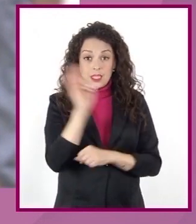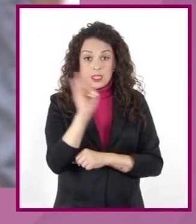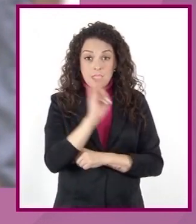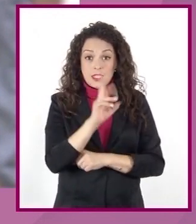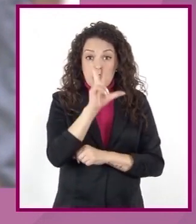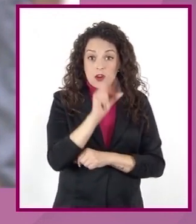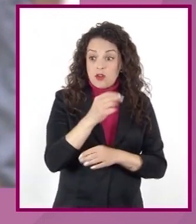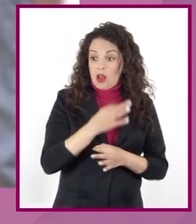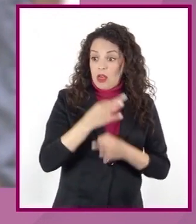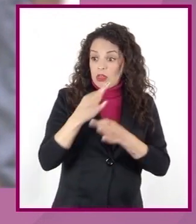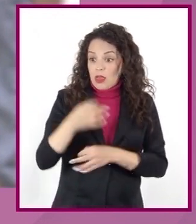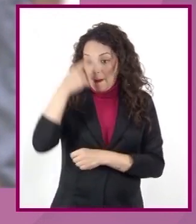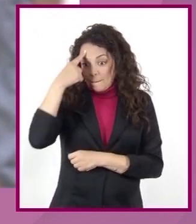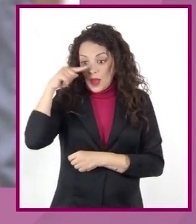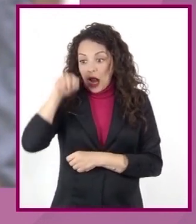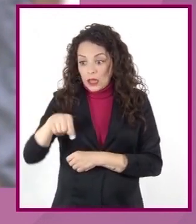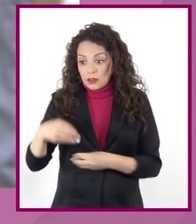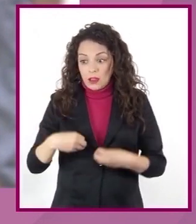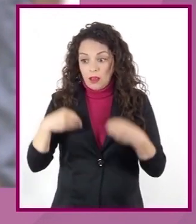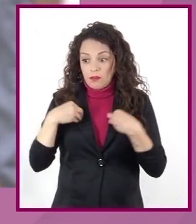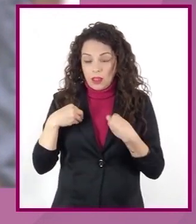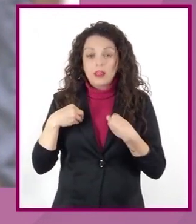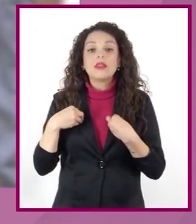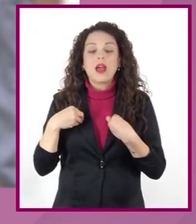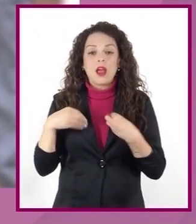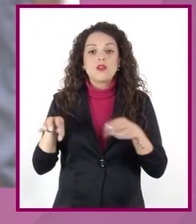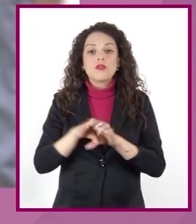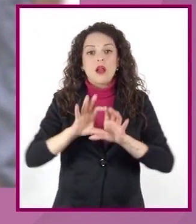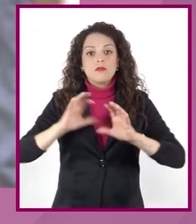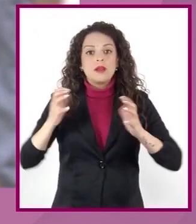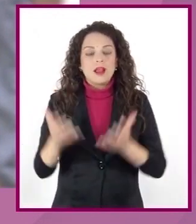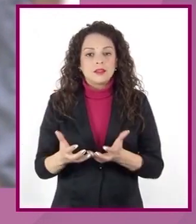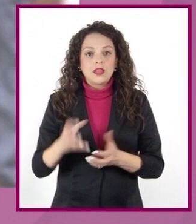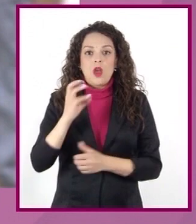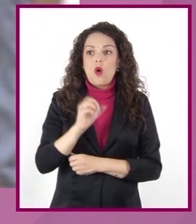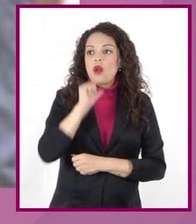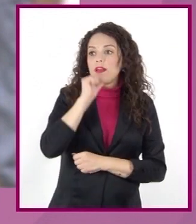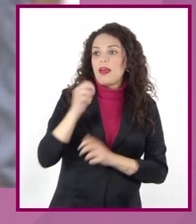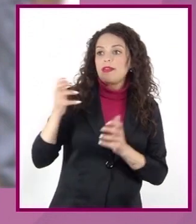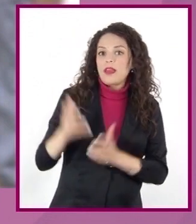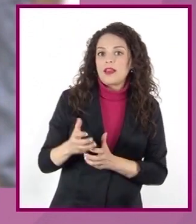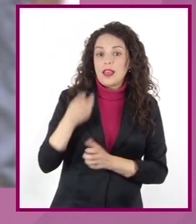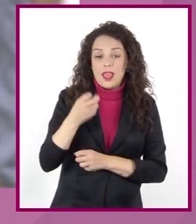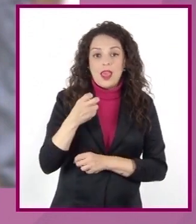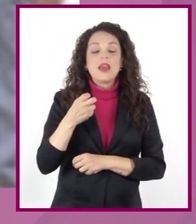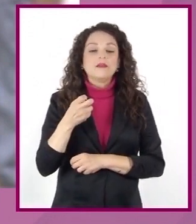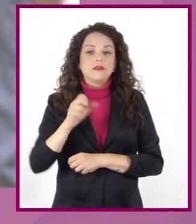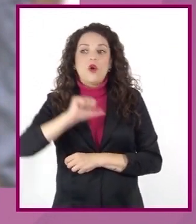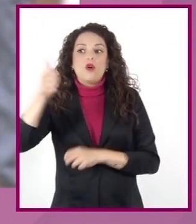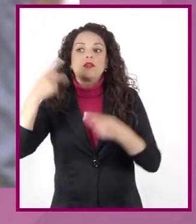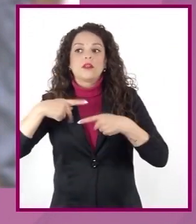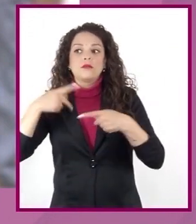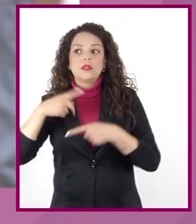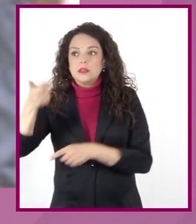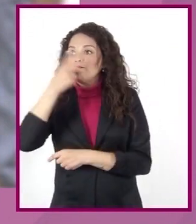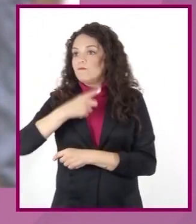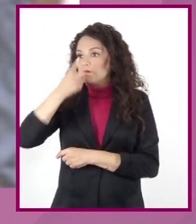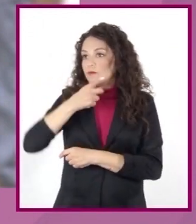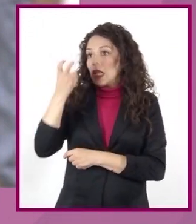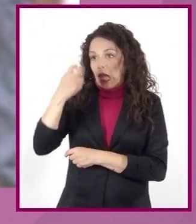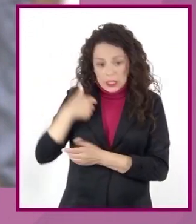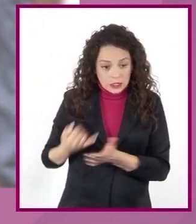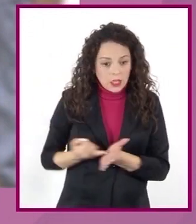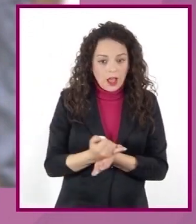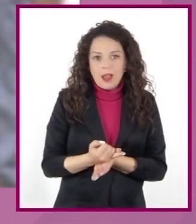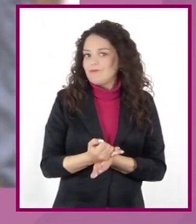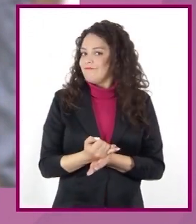tal manera a la persona y que ésta depende de otros para tomar decisiones. Por